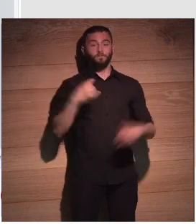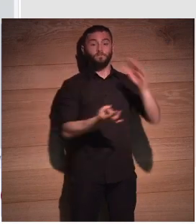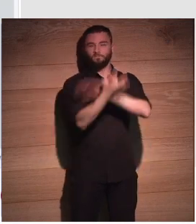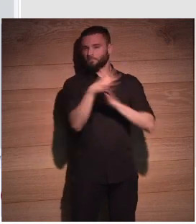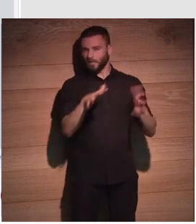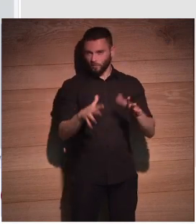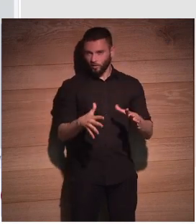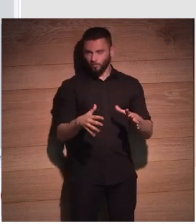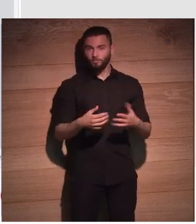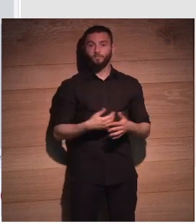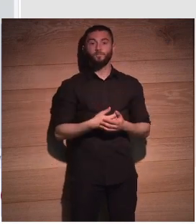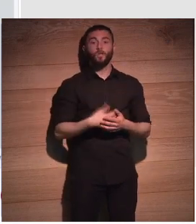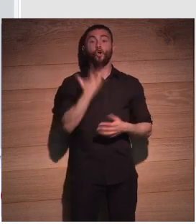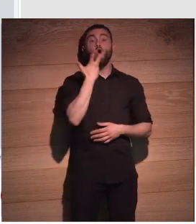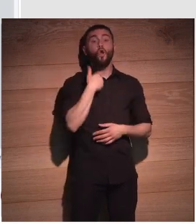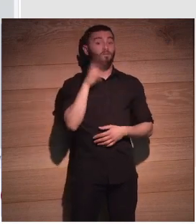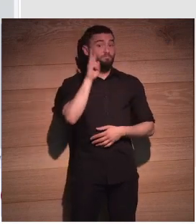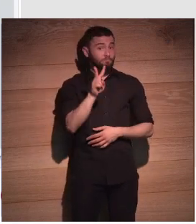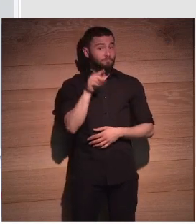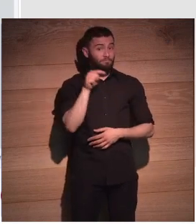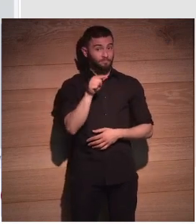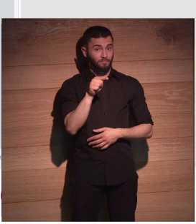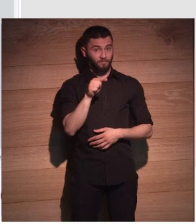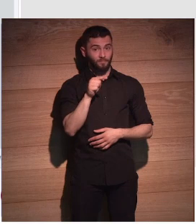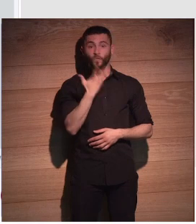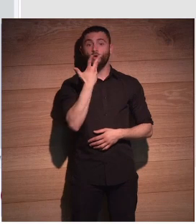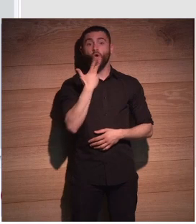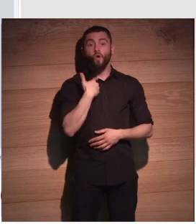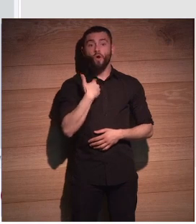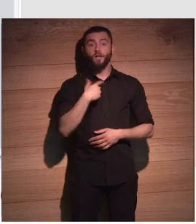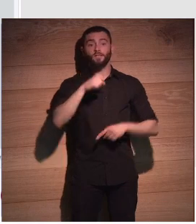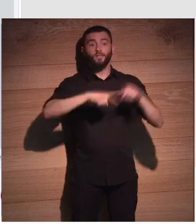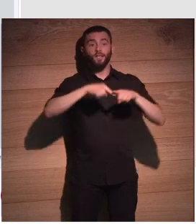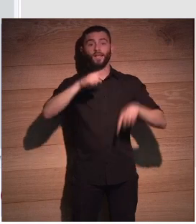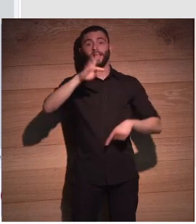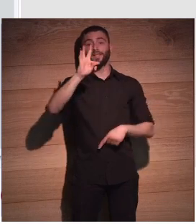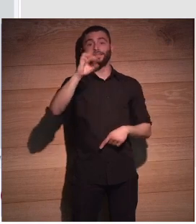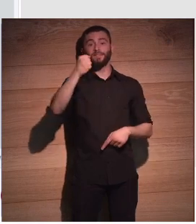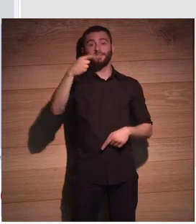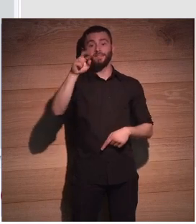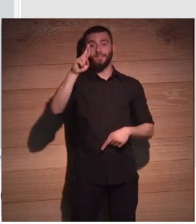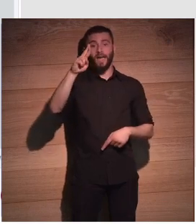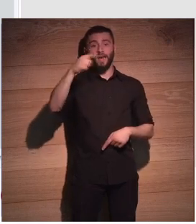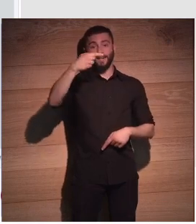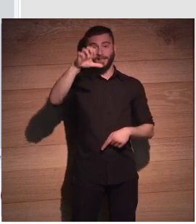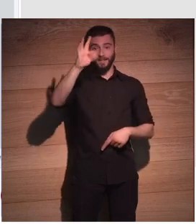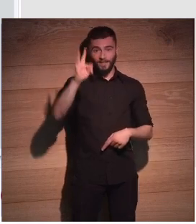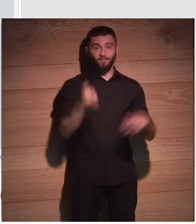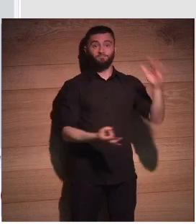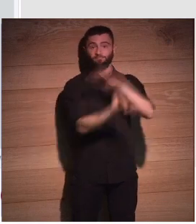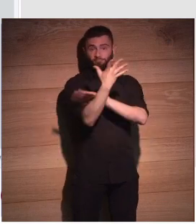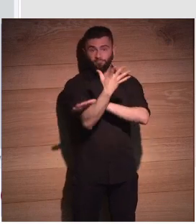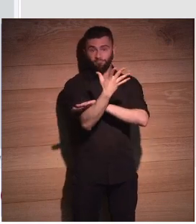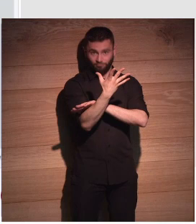aproximadamente. Los colores que veis están coloreados en base a un target que hemos creado y que ha sido adoptado por las